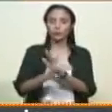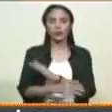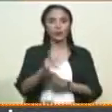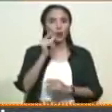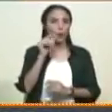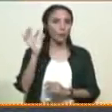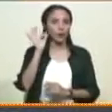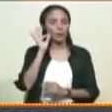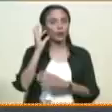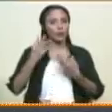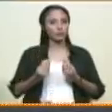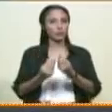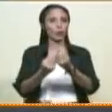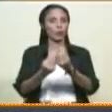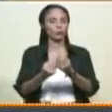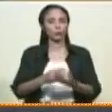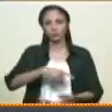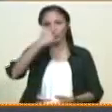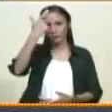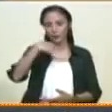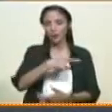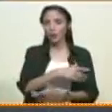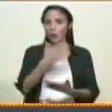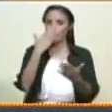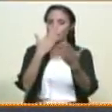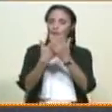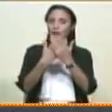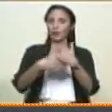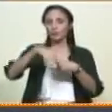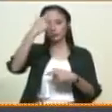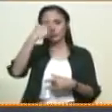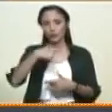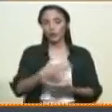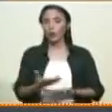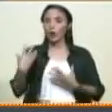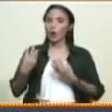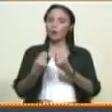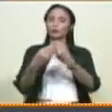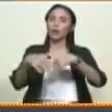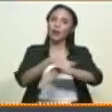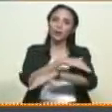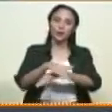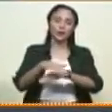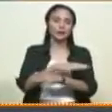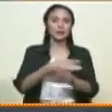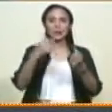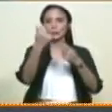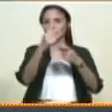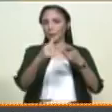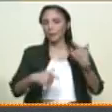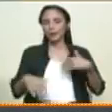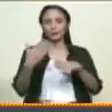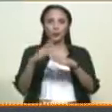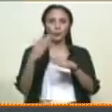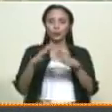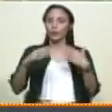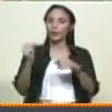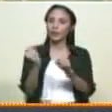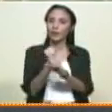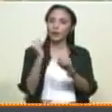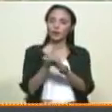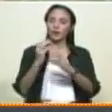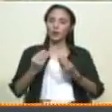mujeres, también pongamos la cara y pongamos el pecho en la calle para hacer lo que tengamos que hacer.